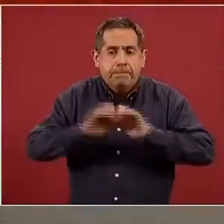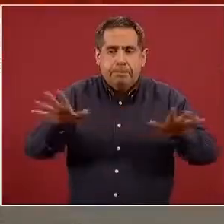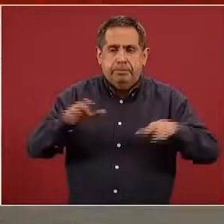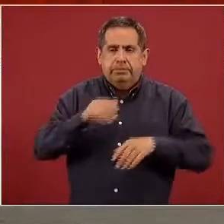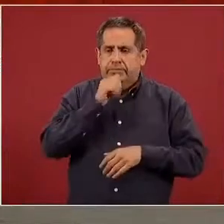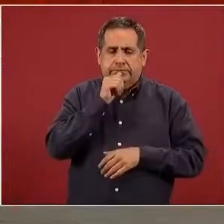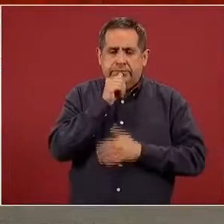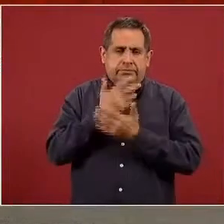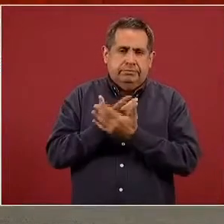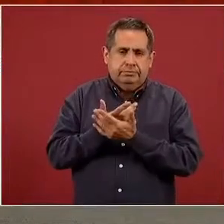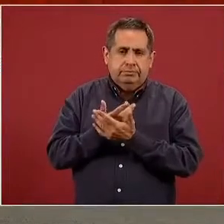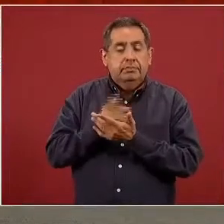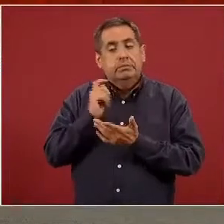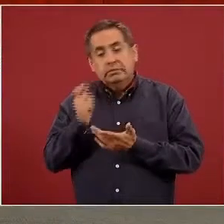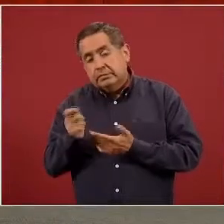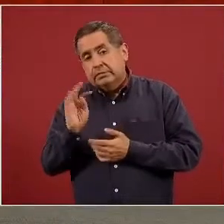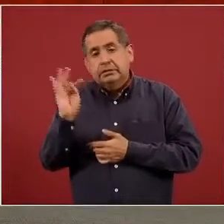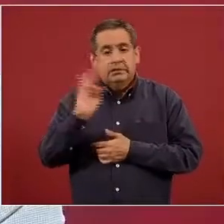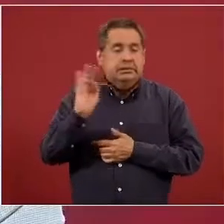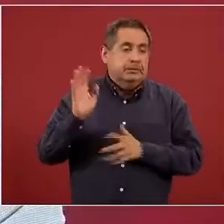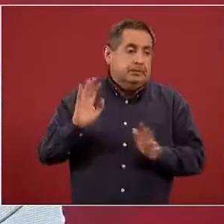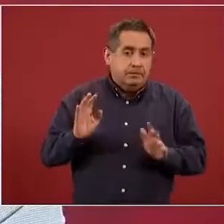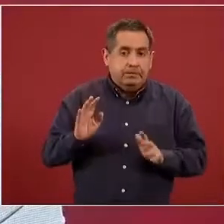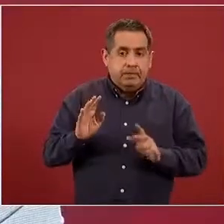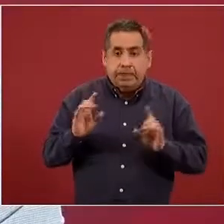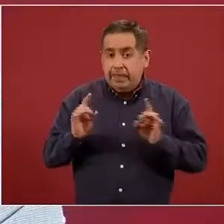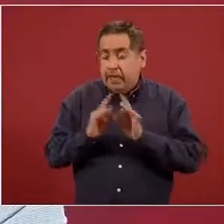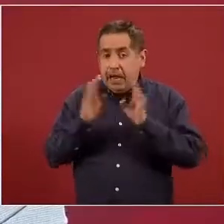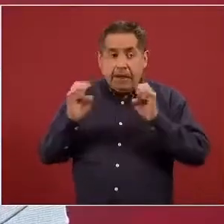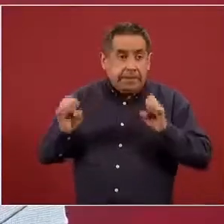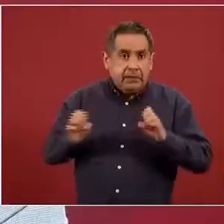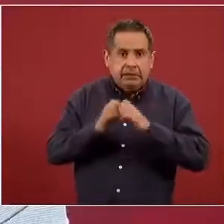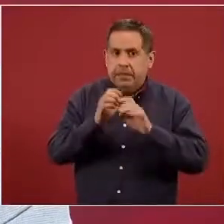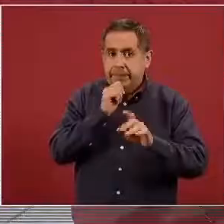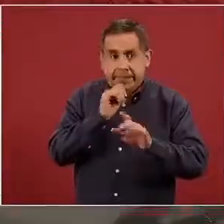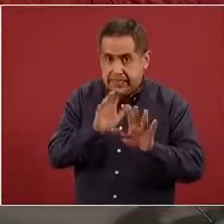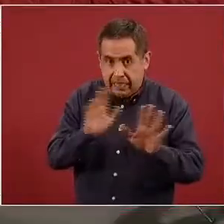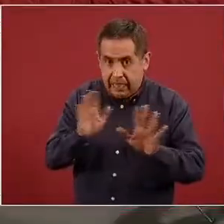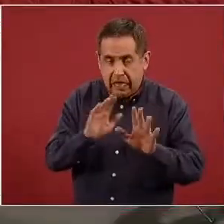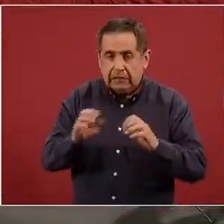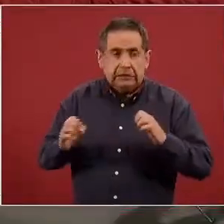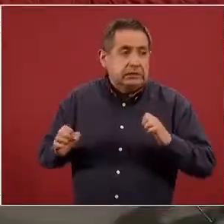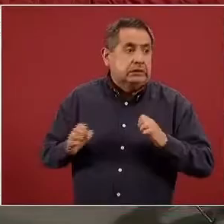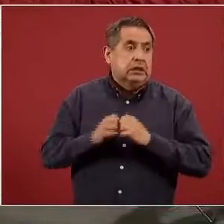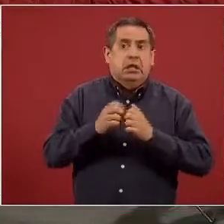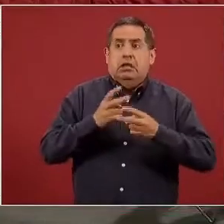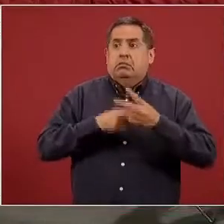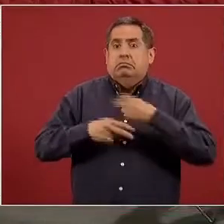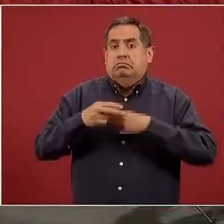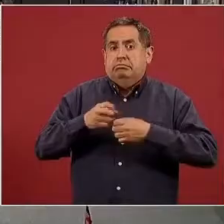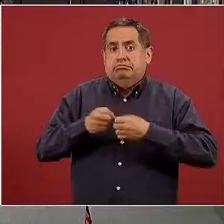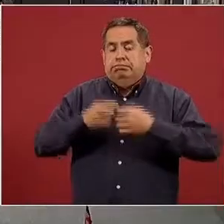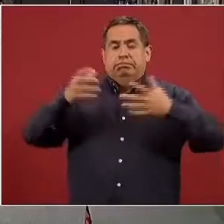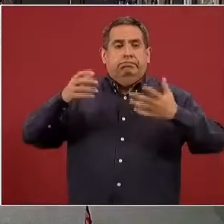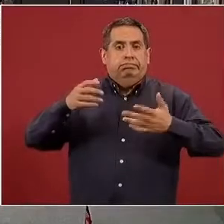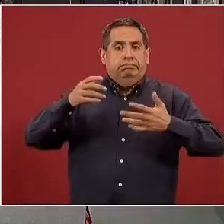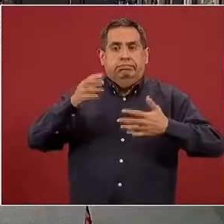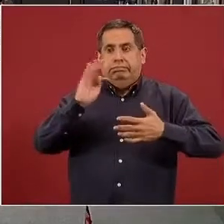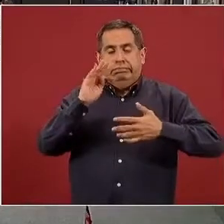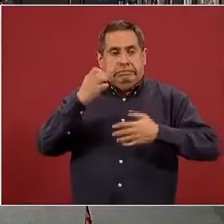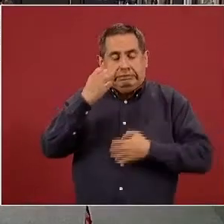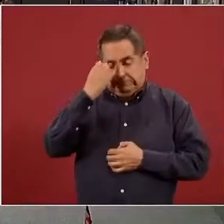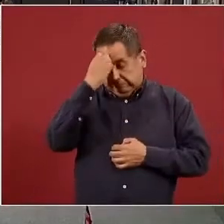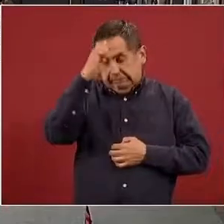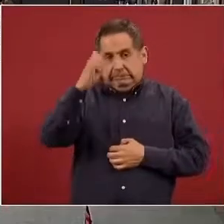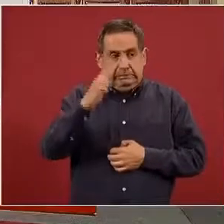público, excepto que fuera circunstancia que no ha sido el caso, que se presentara una condición